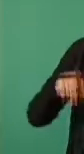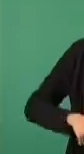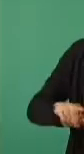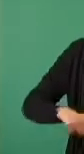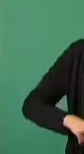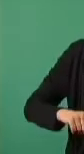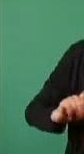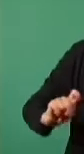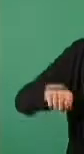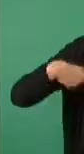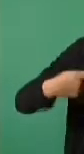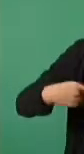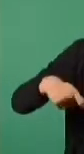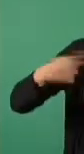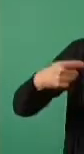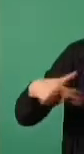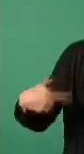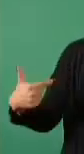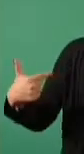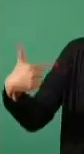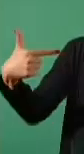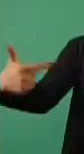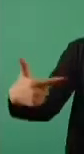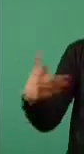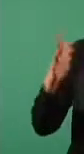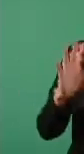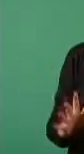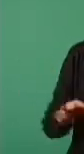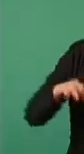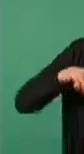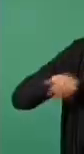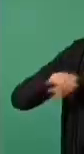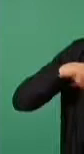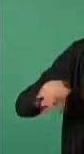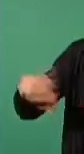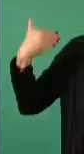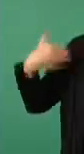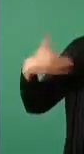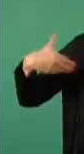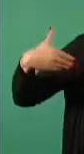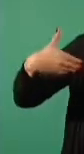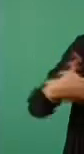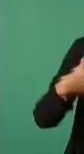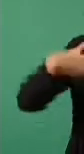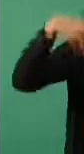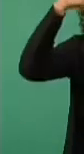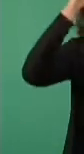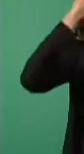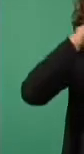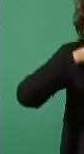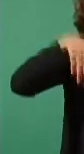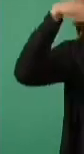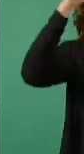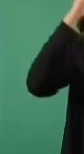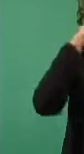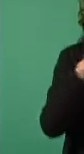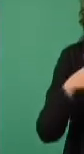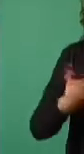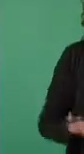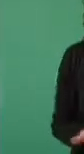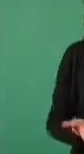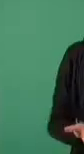que también eso es parte del trabajo que llevamos a cabo, que podamos entregar